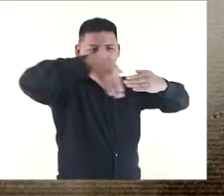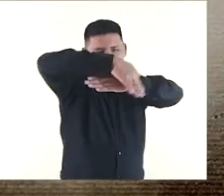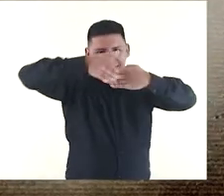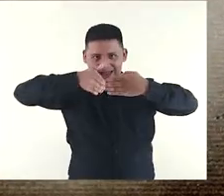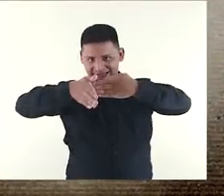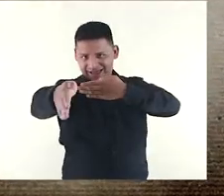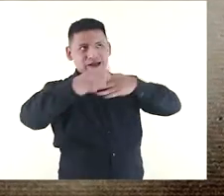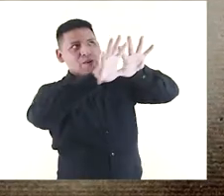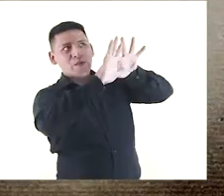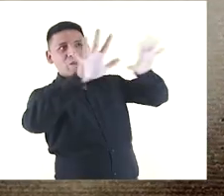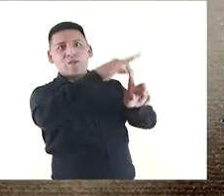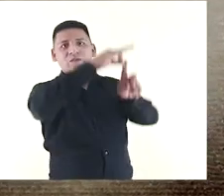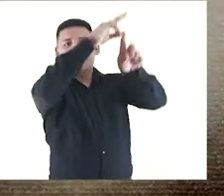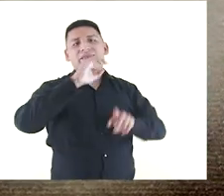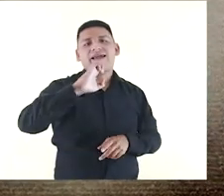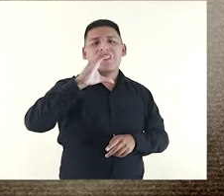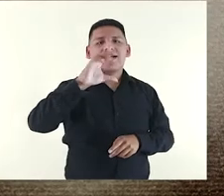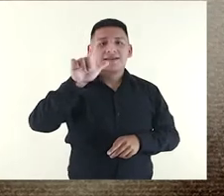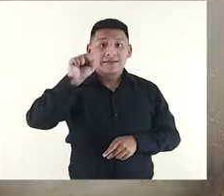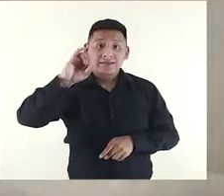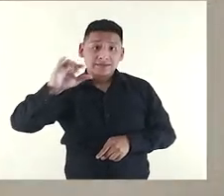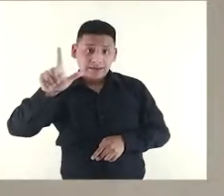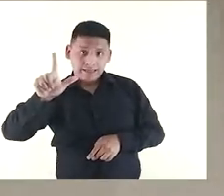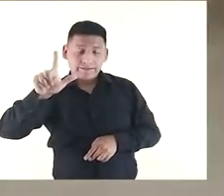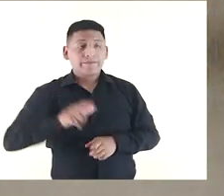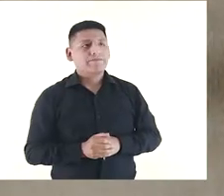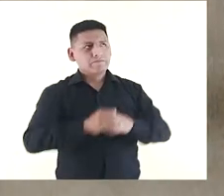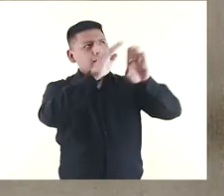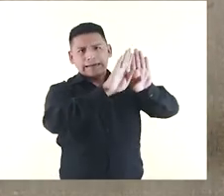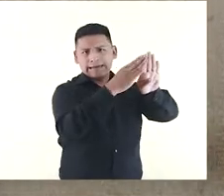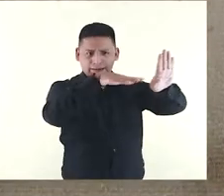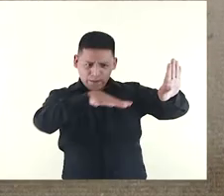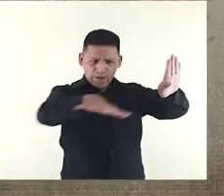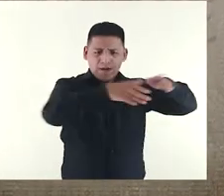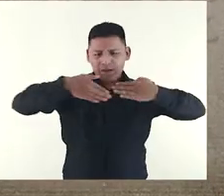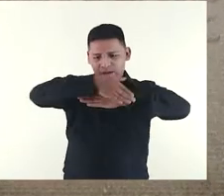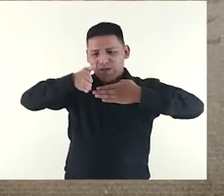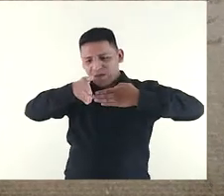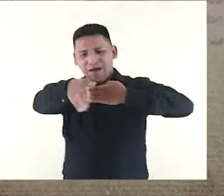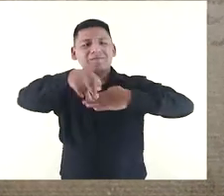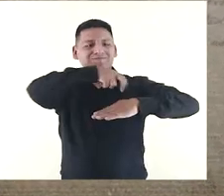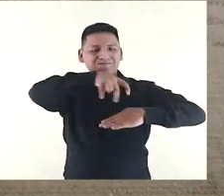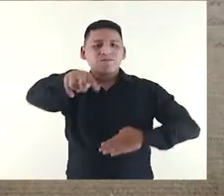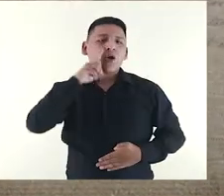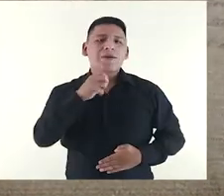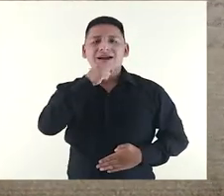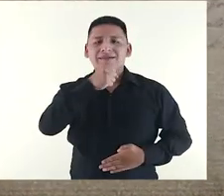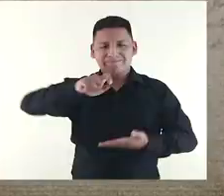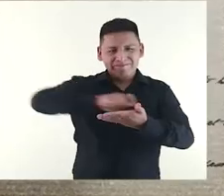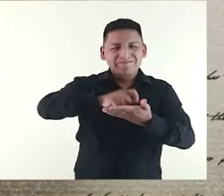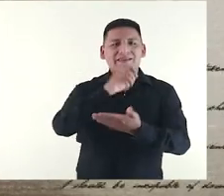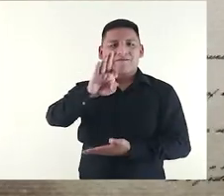de la calle para darle jerarquía a la fachada eclesial. Son estas calles y espacios los que a principios del siglo caminó el cantante